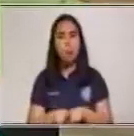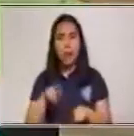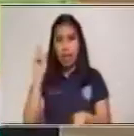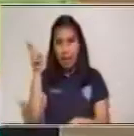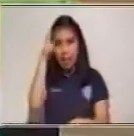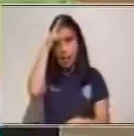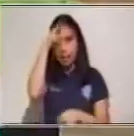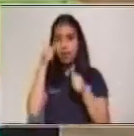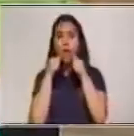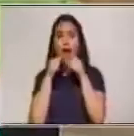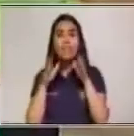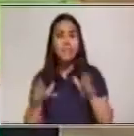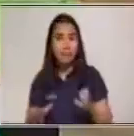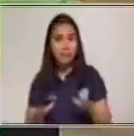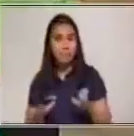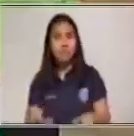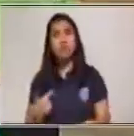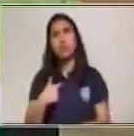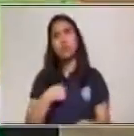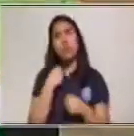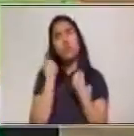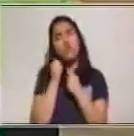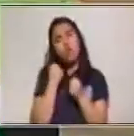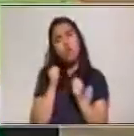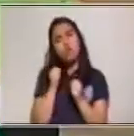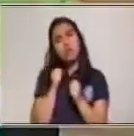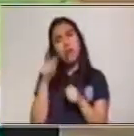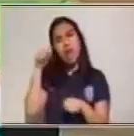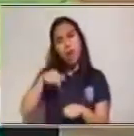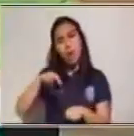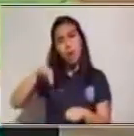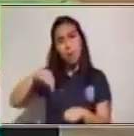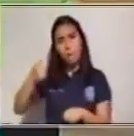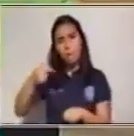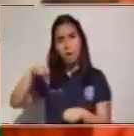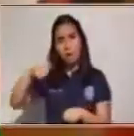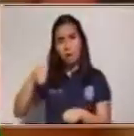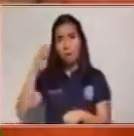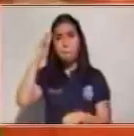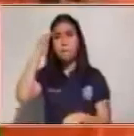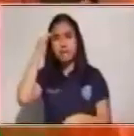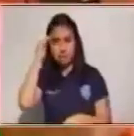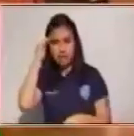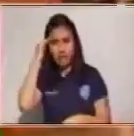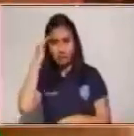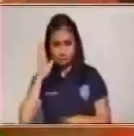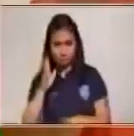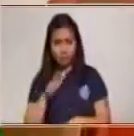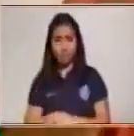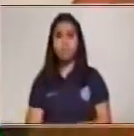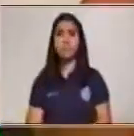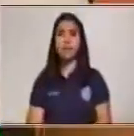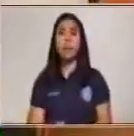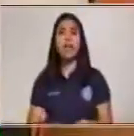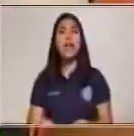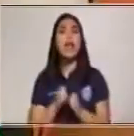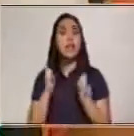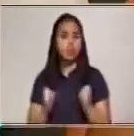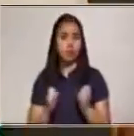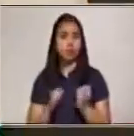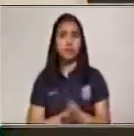un mapa mental sobre este tipo, ¿sí? Si la clase de hoy corresponde a